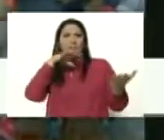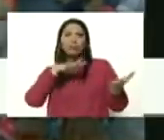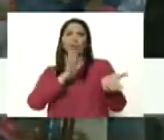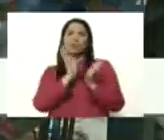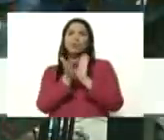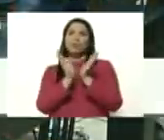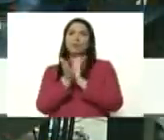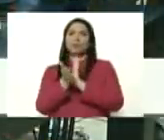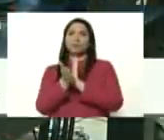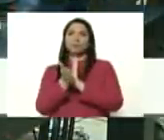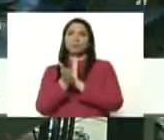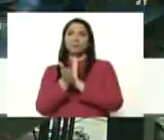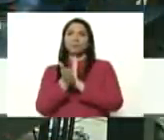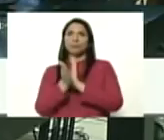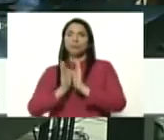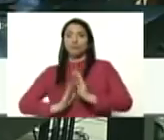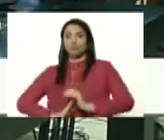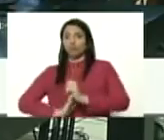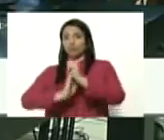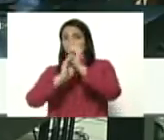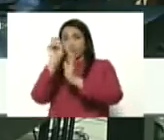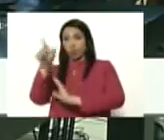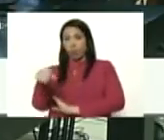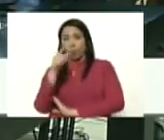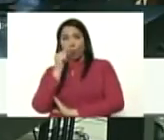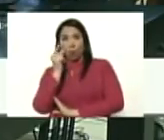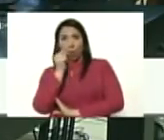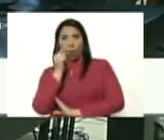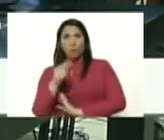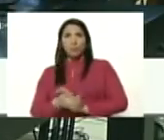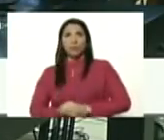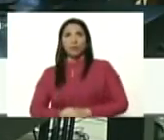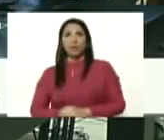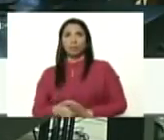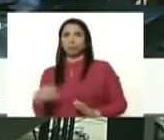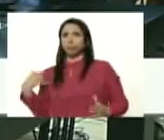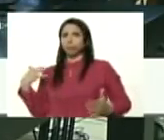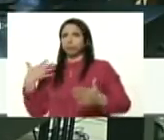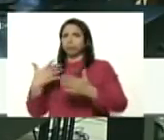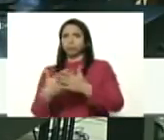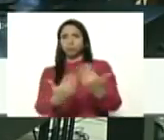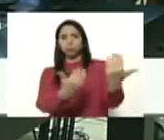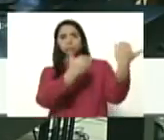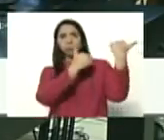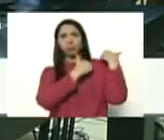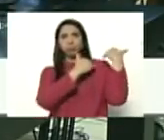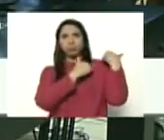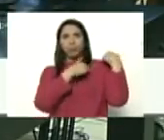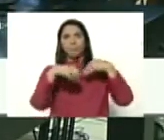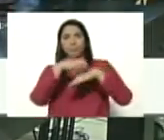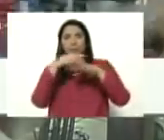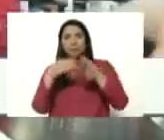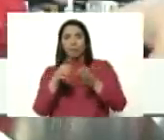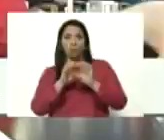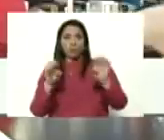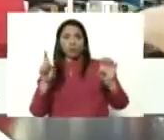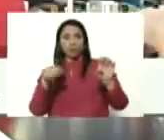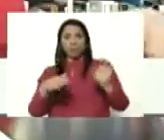geografía, líder del magisterio venezolano por muchos años, de base, el líder del